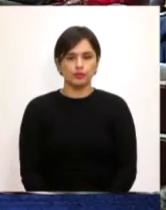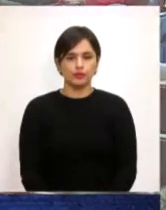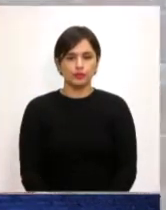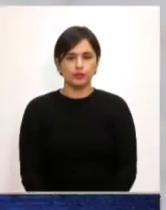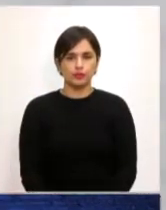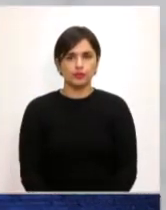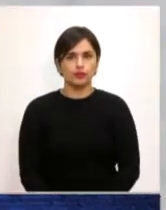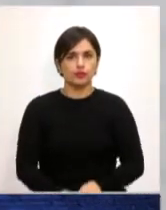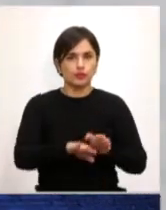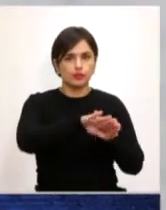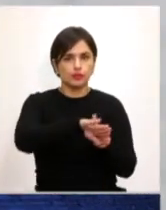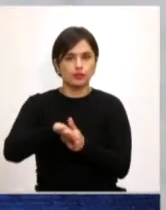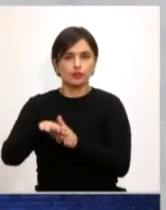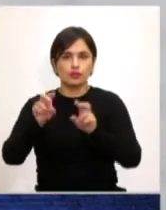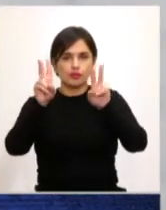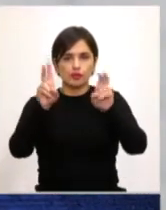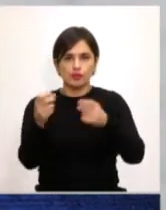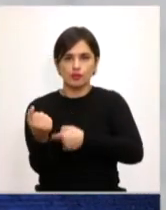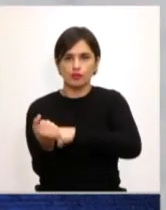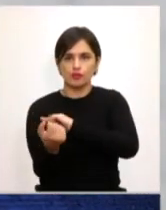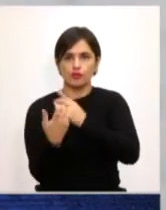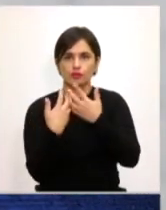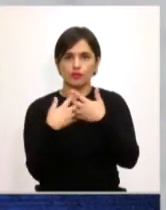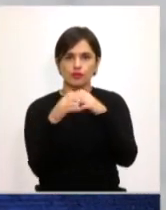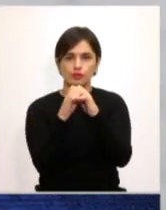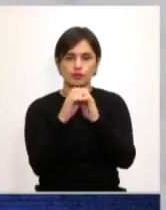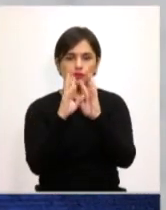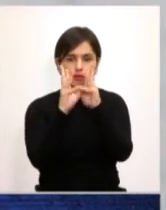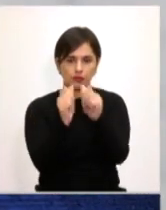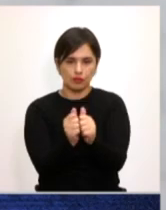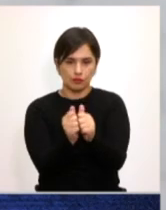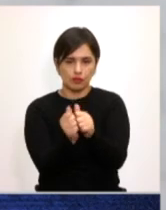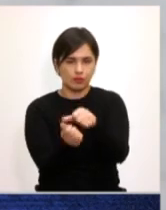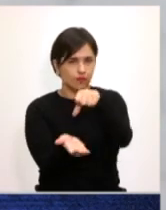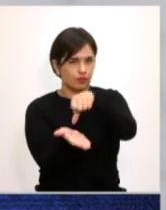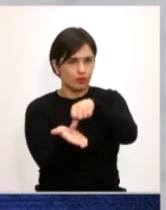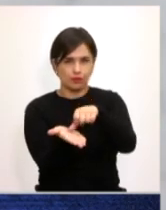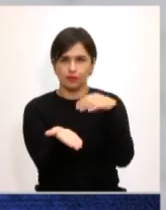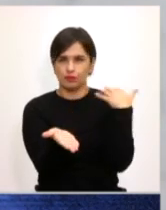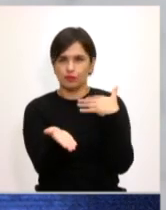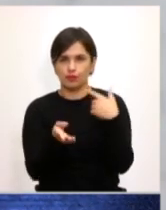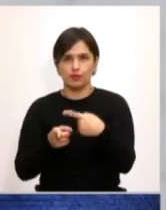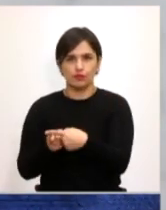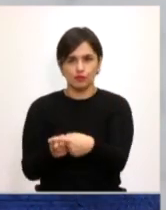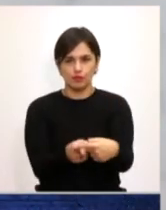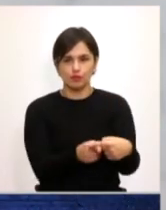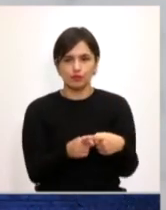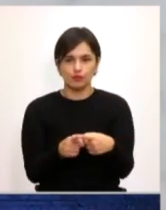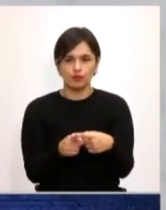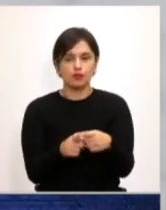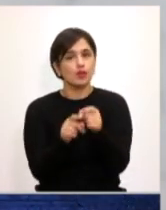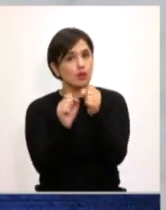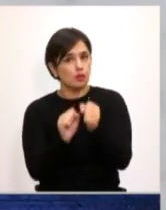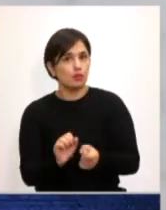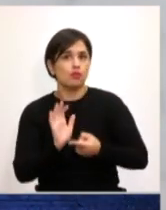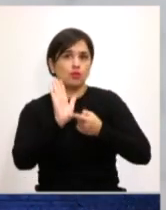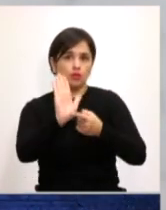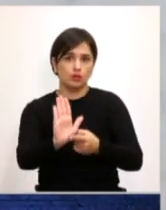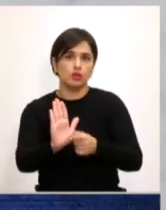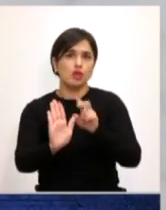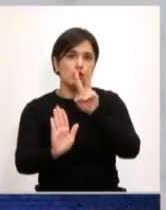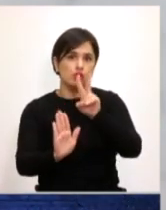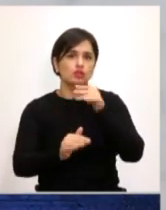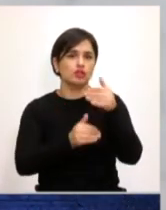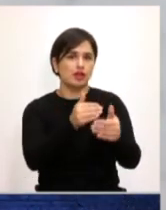En materia de fortalecimiento de la familia, núcleo fundamental de la sociedad, podemos mostrar dos grandes